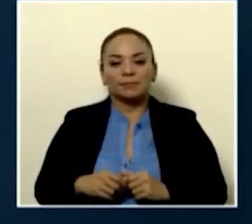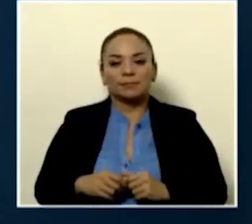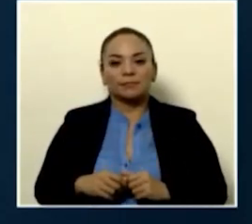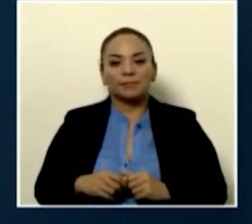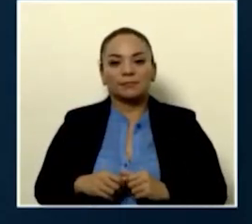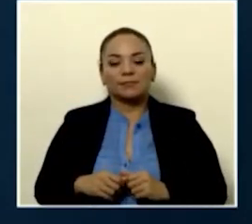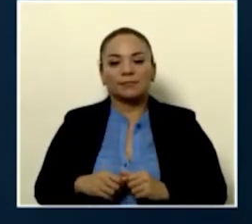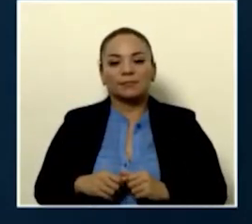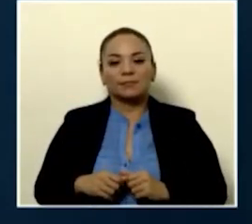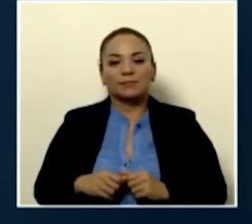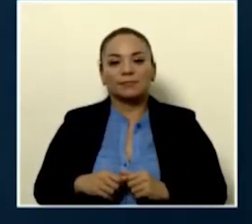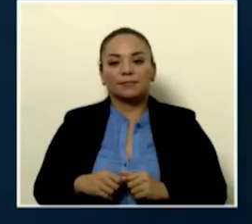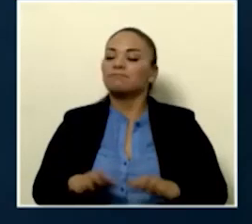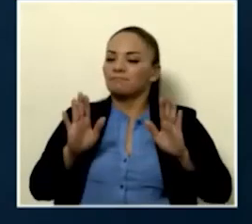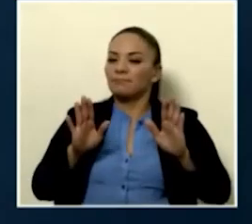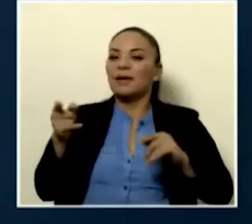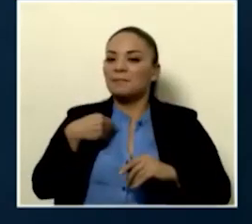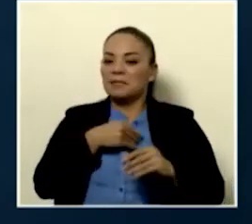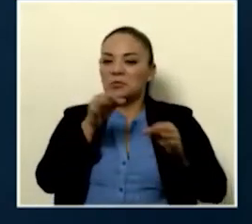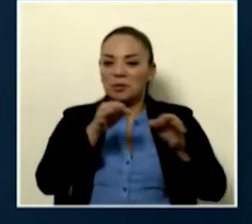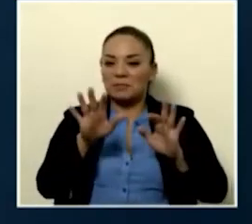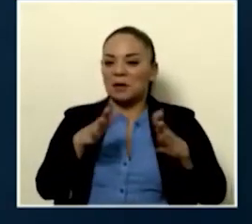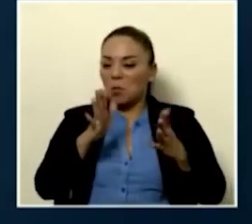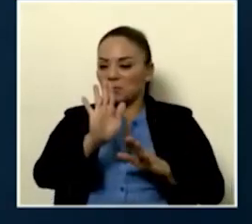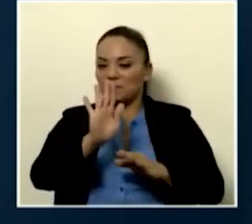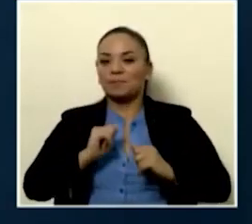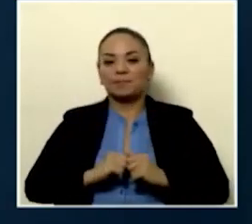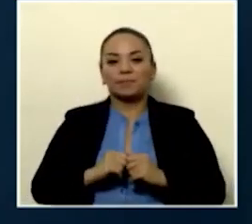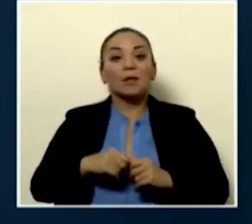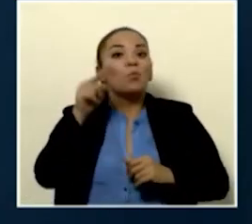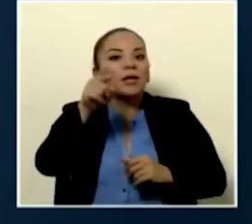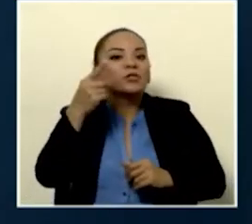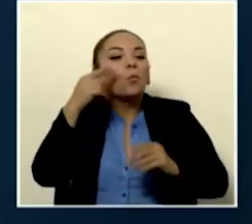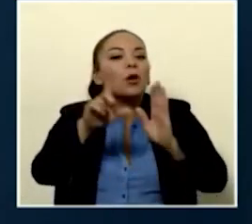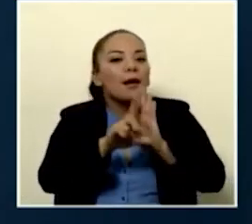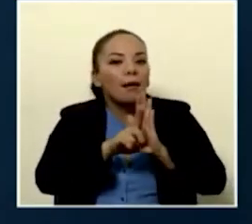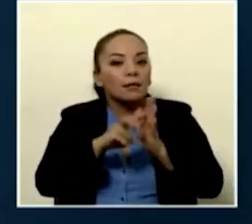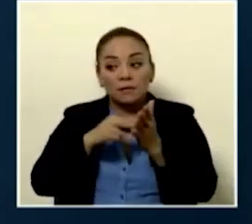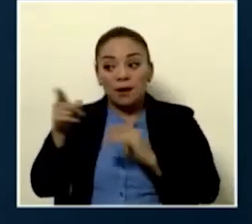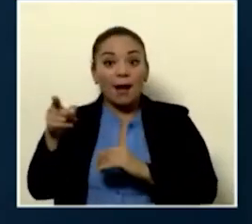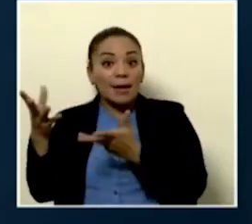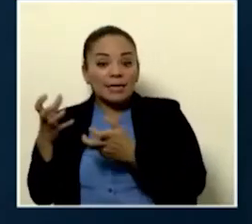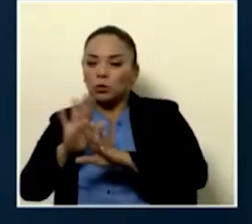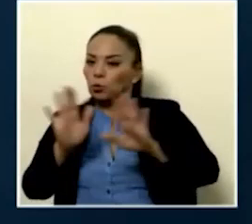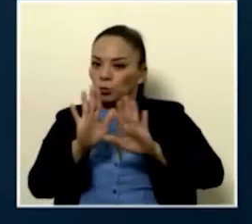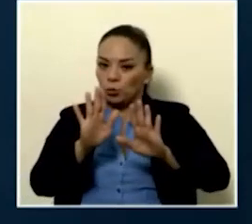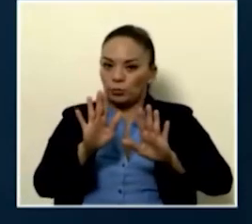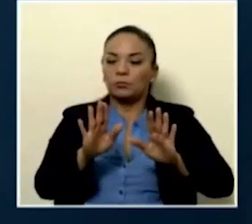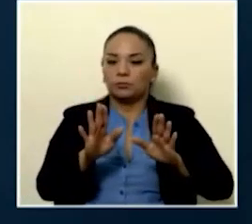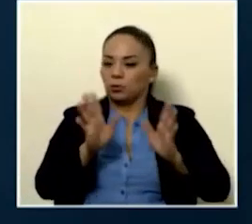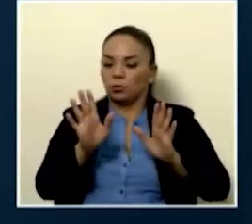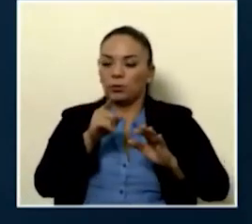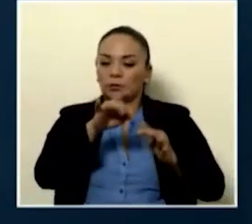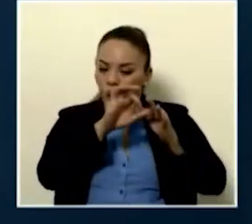y ahora les va a explicar cómo lo hizo, porque es por ley, no es capricho de él, pero dentro del marco de la ley